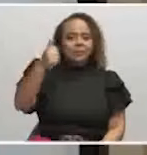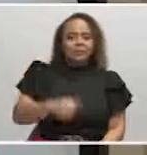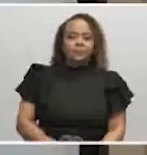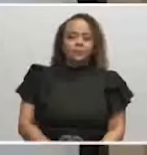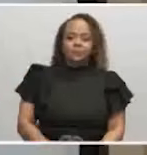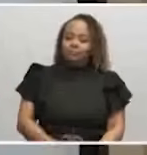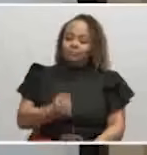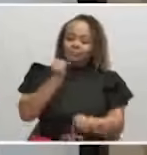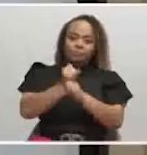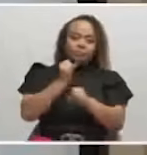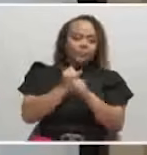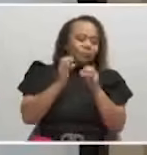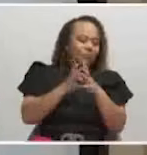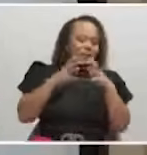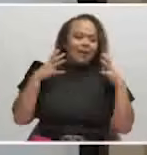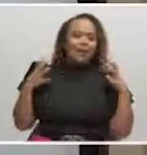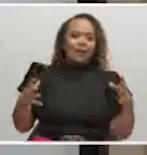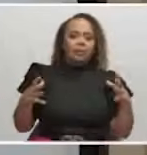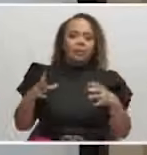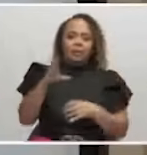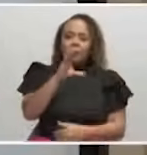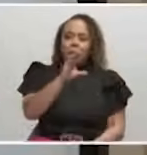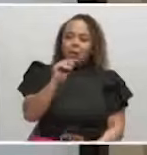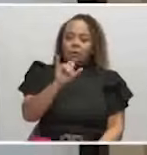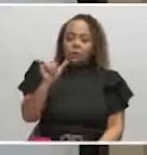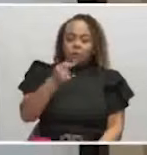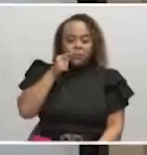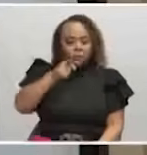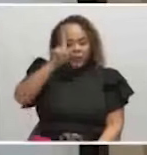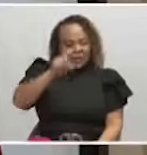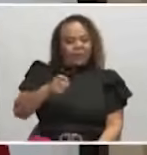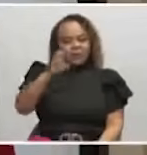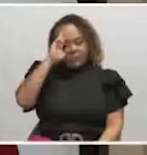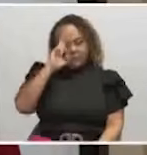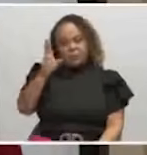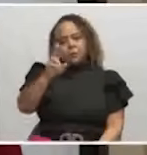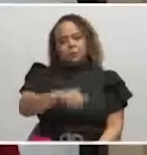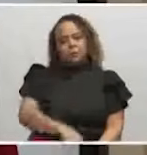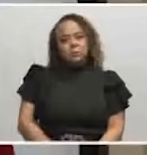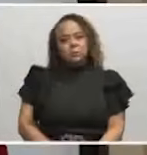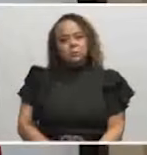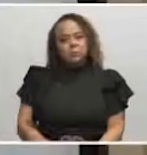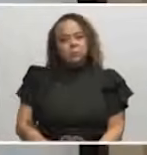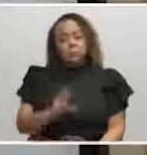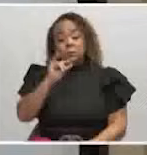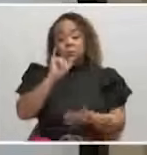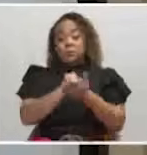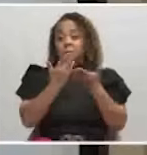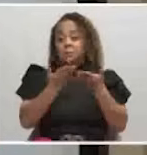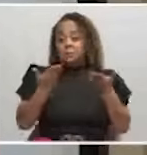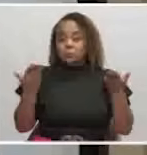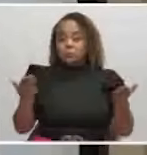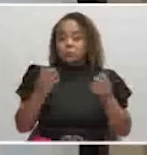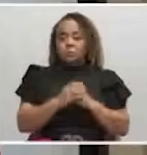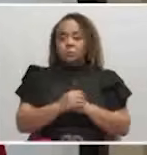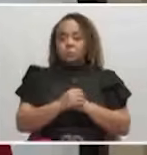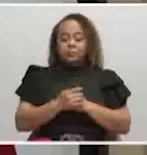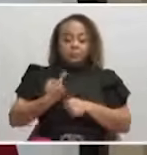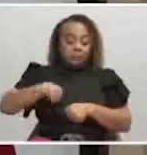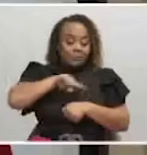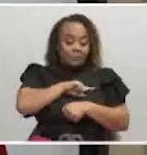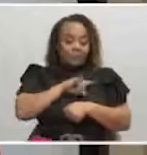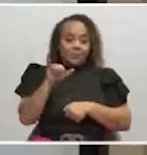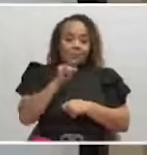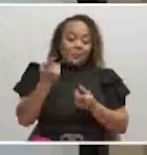es una institución muy grande y como tal merece el respeto, y eso son las cosas que a nosotros